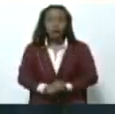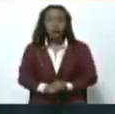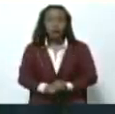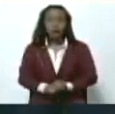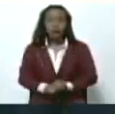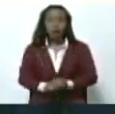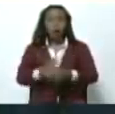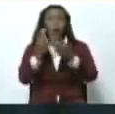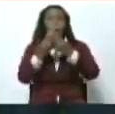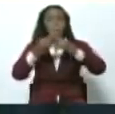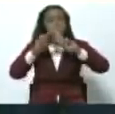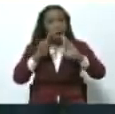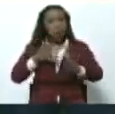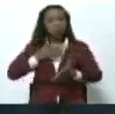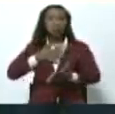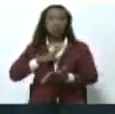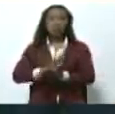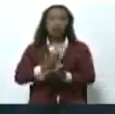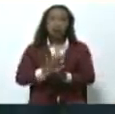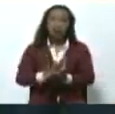con paz, con tranquilidad.